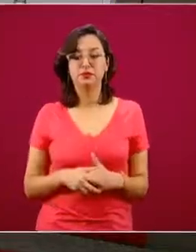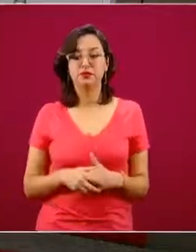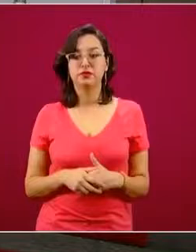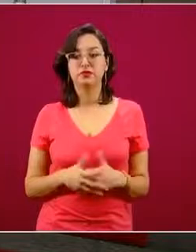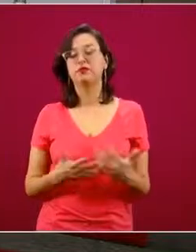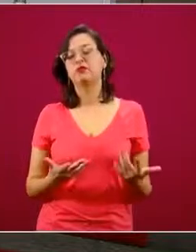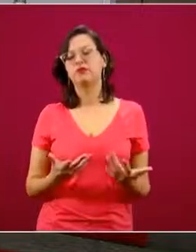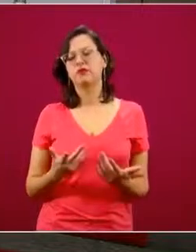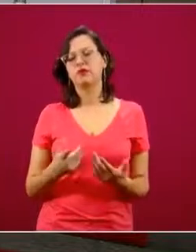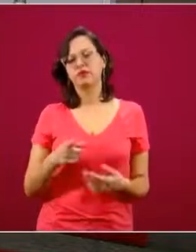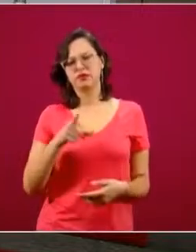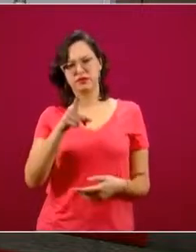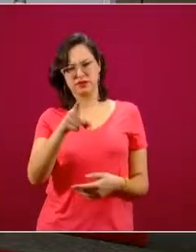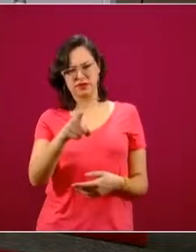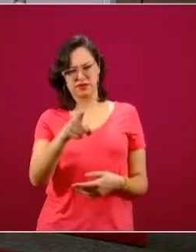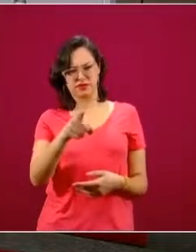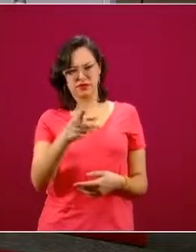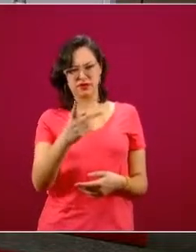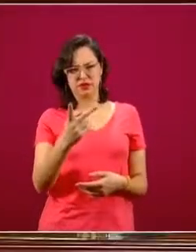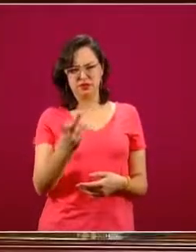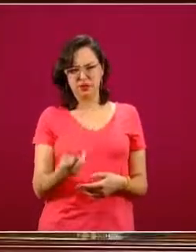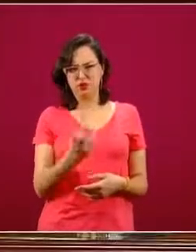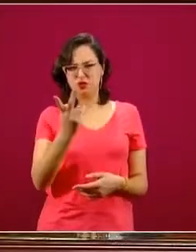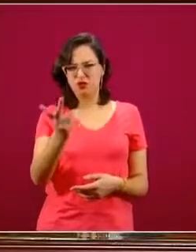en dónde me contagié.